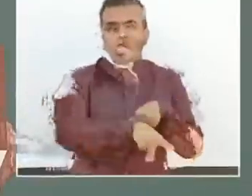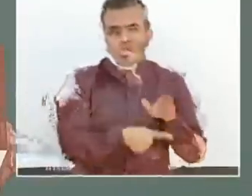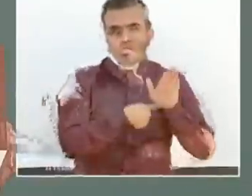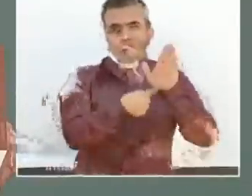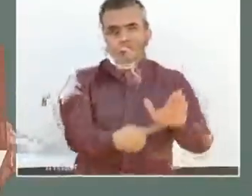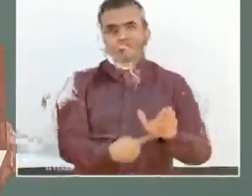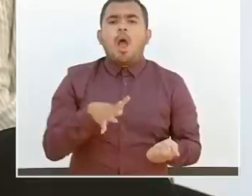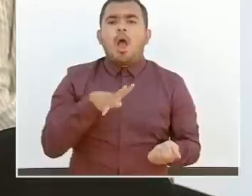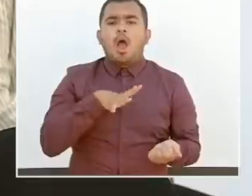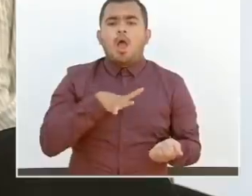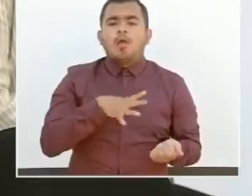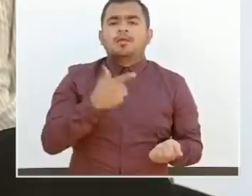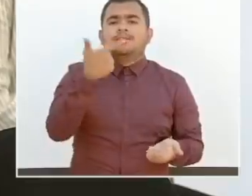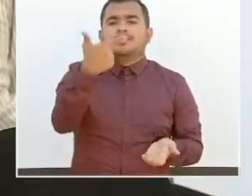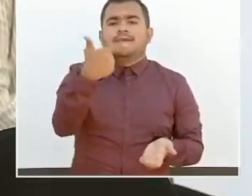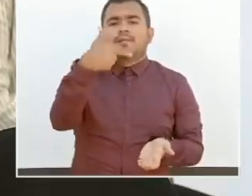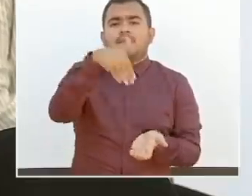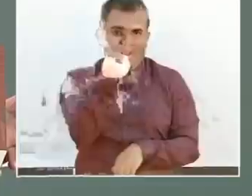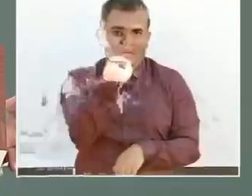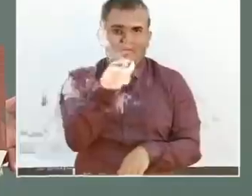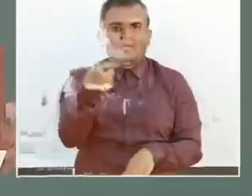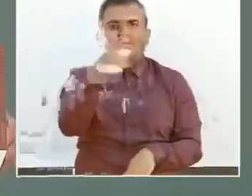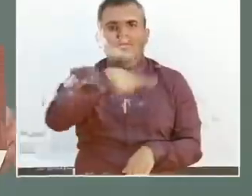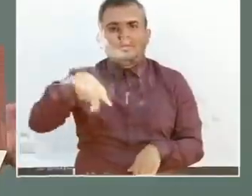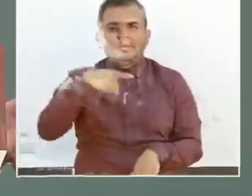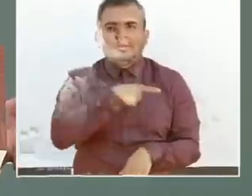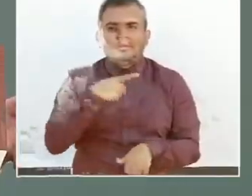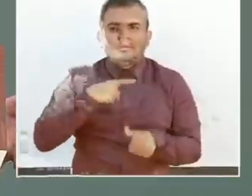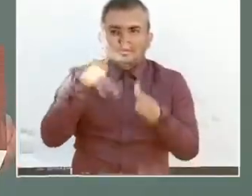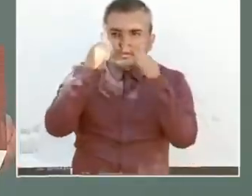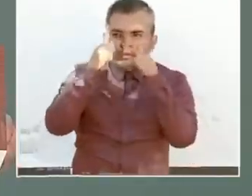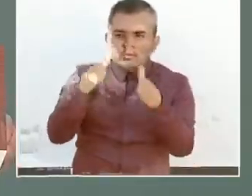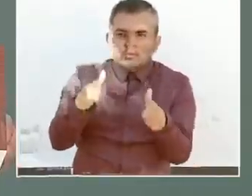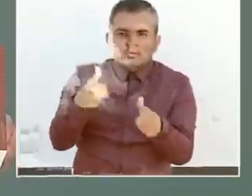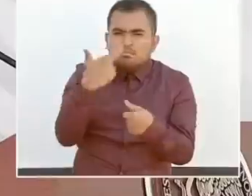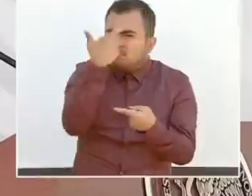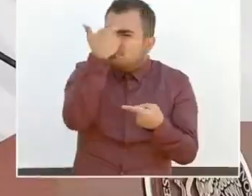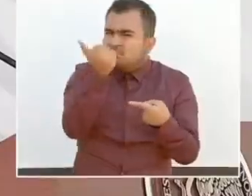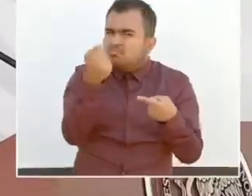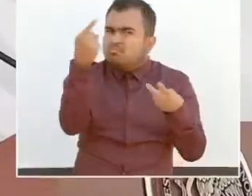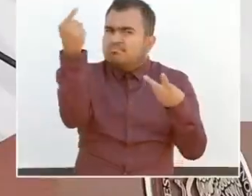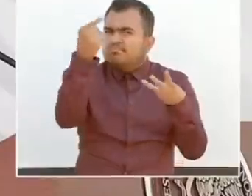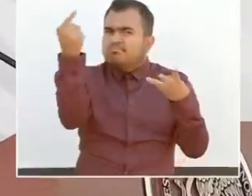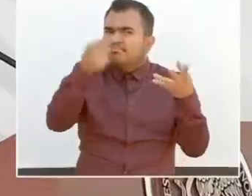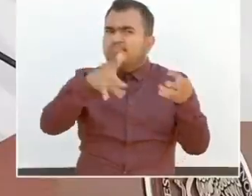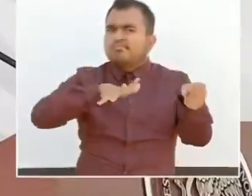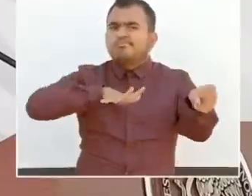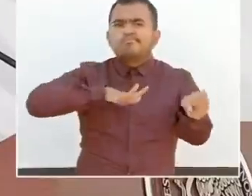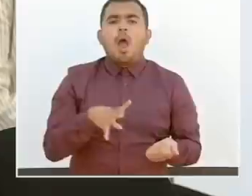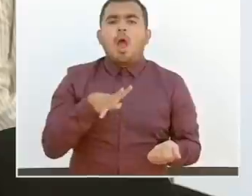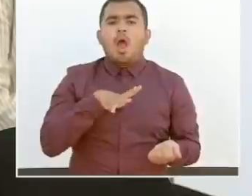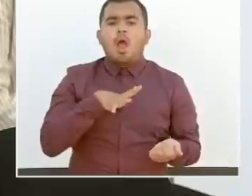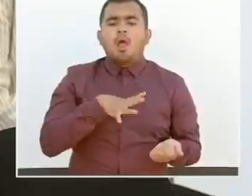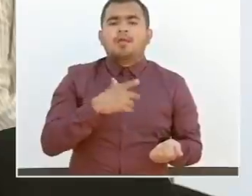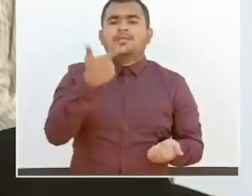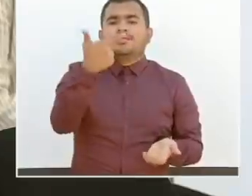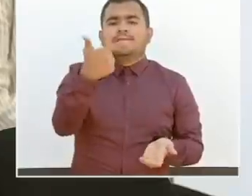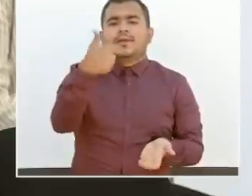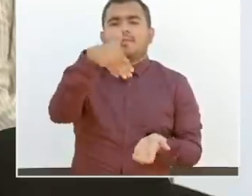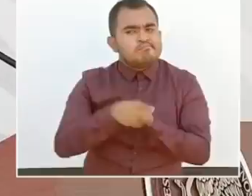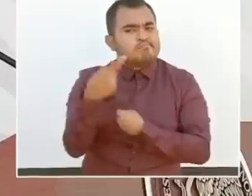tenemos que atender las causas, el fondo, el origen del problema.